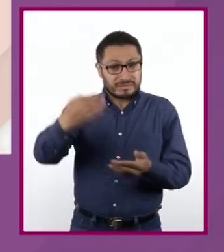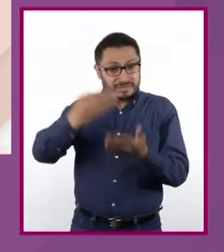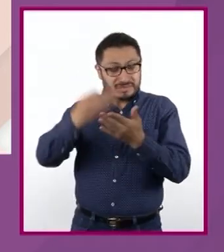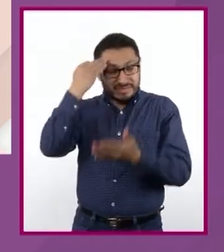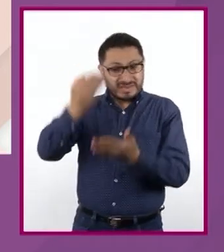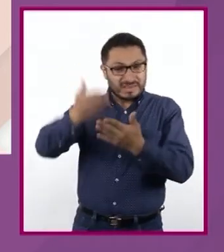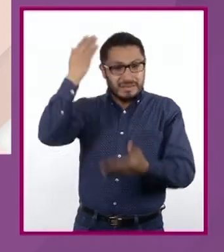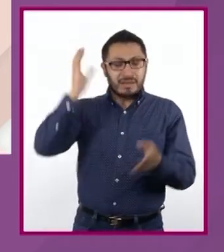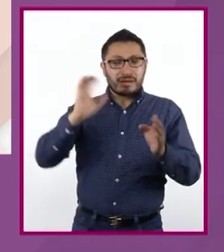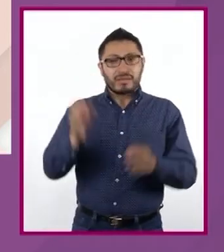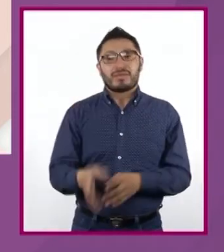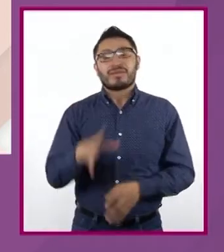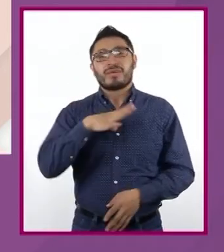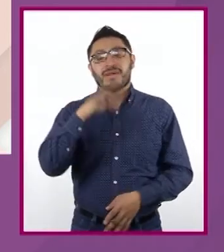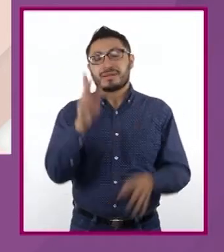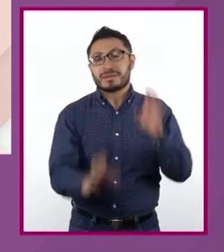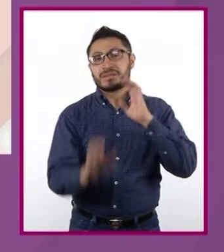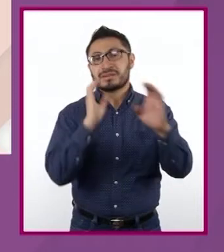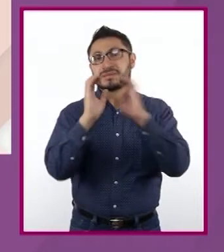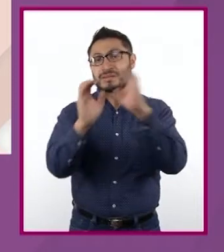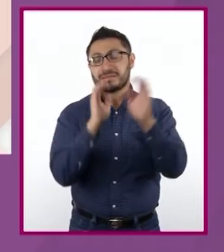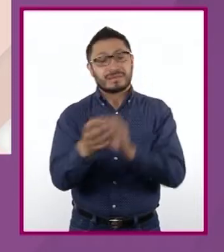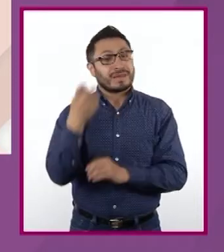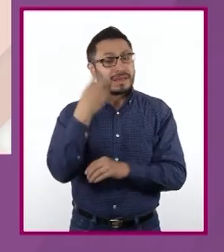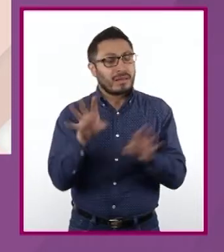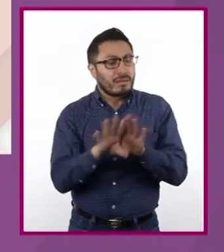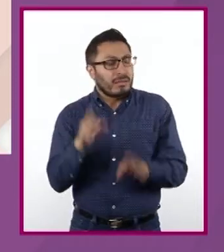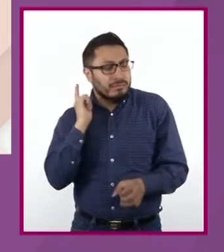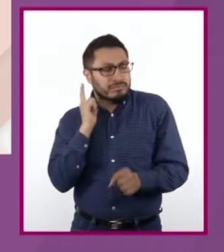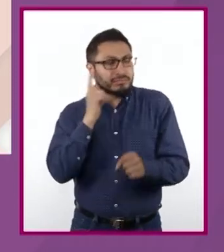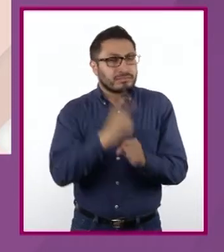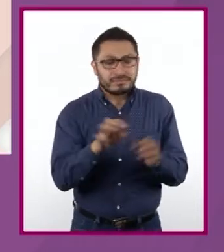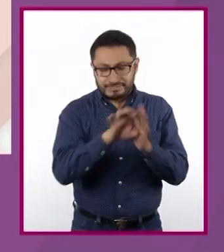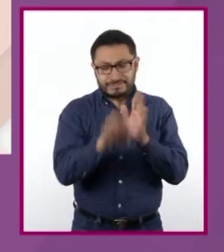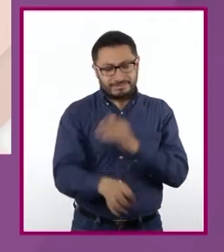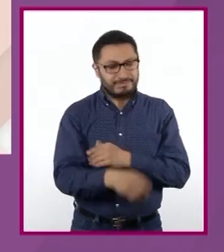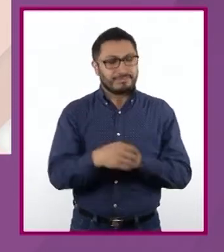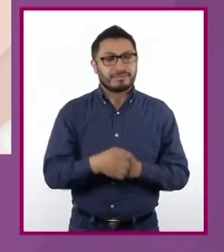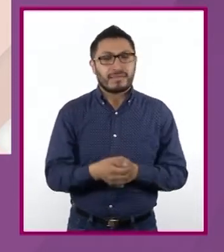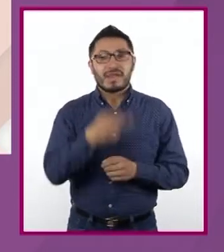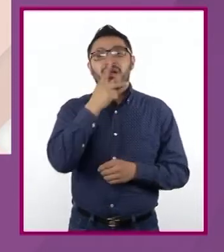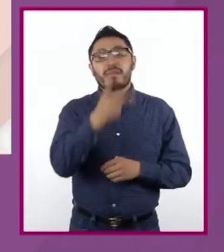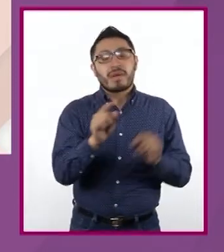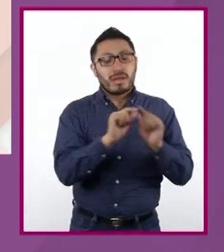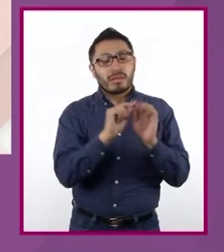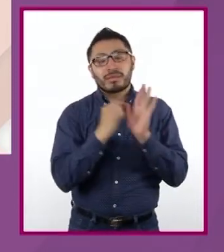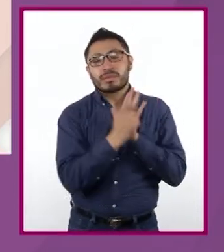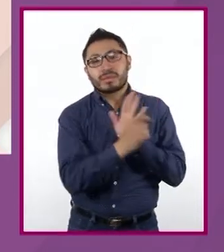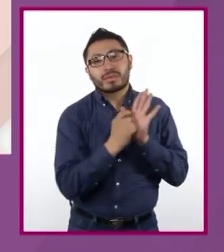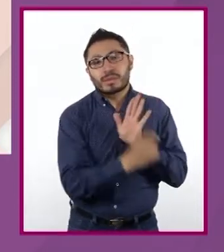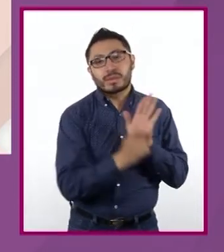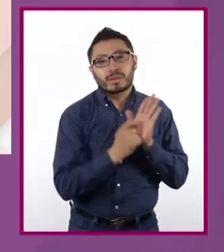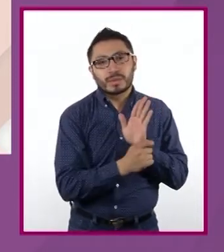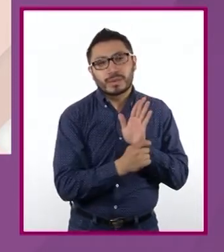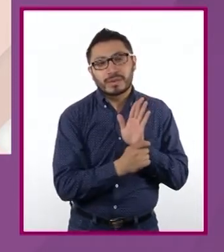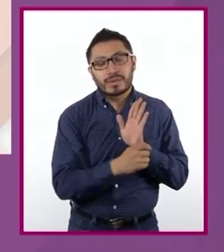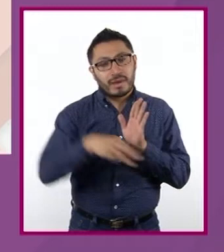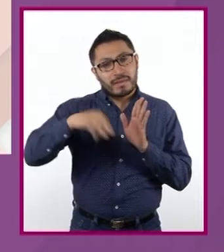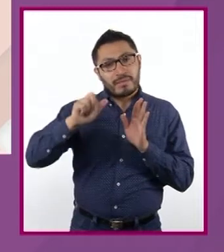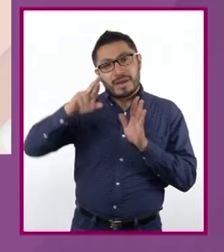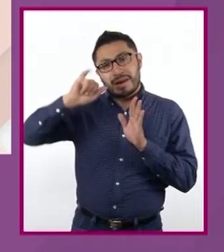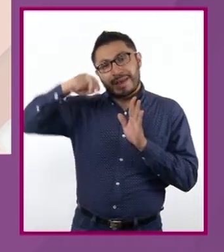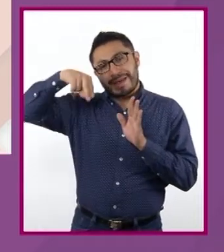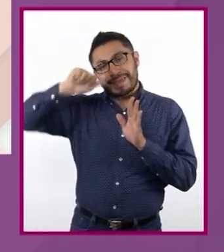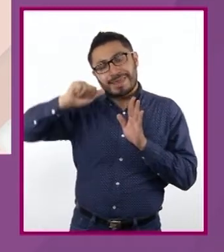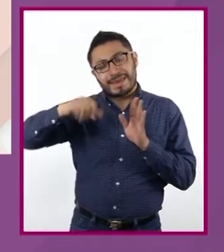la interacción comunicativa. Esto se observa, por ejemplo, en las palabras subrayadas. Mariana